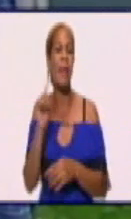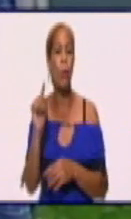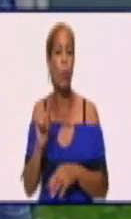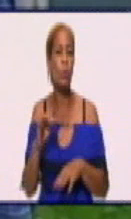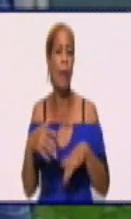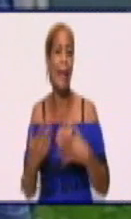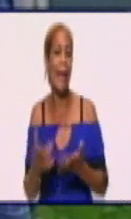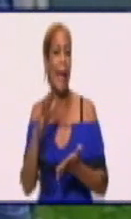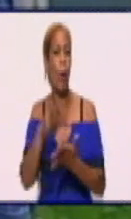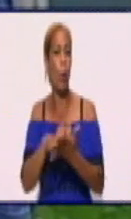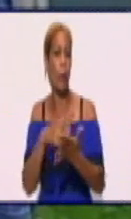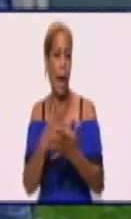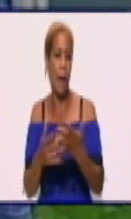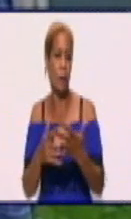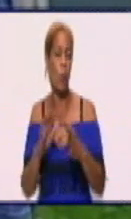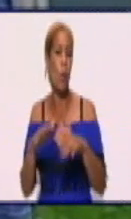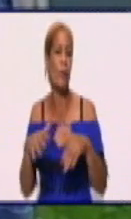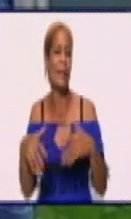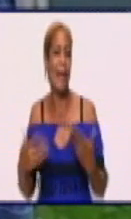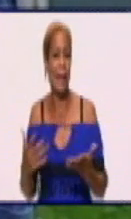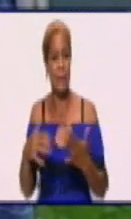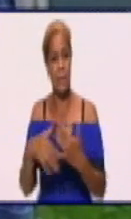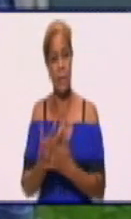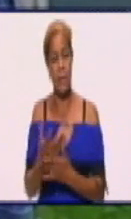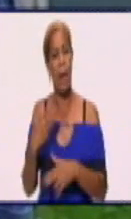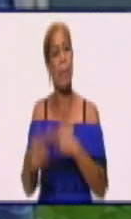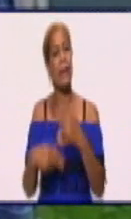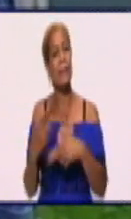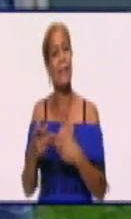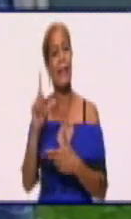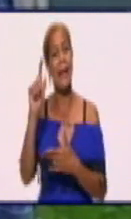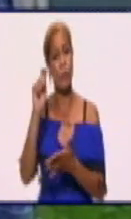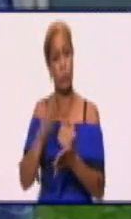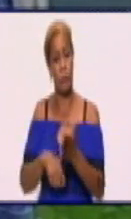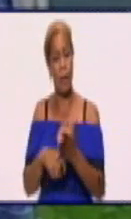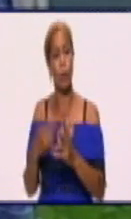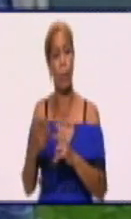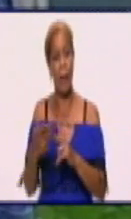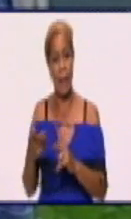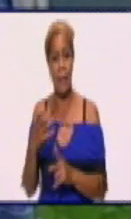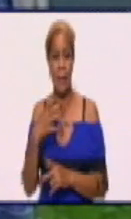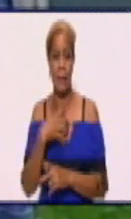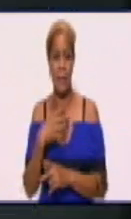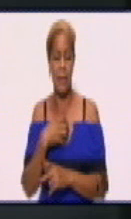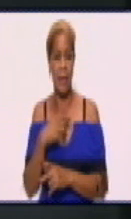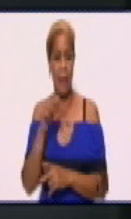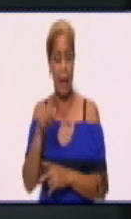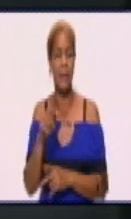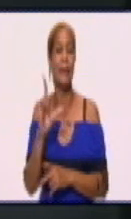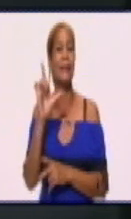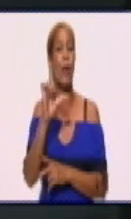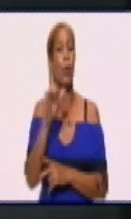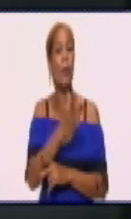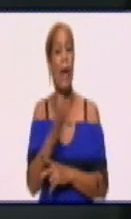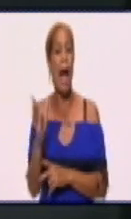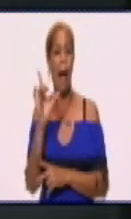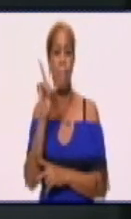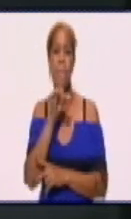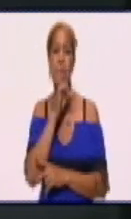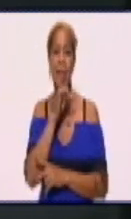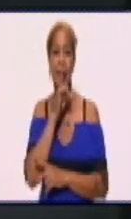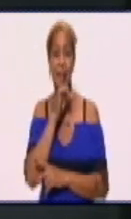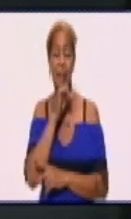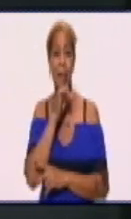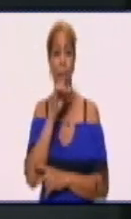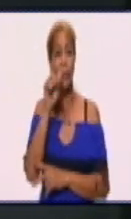las empresas van dyck para realizar el contrato y tener entonces en su poder es importante que de lunes a viernes en estos momentos los horarios